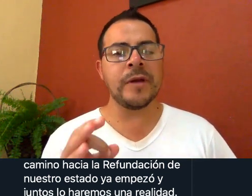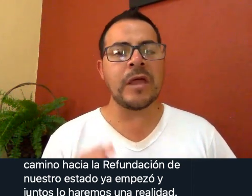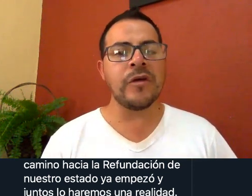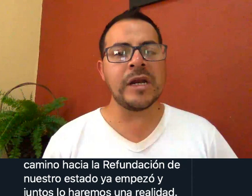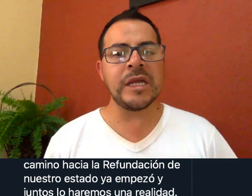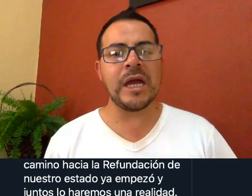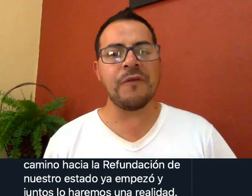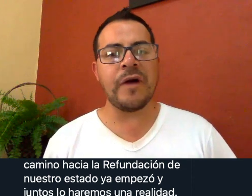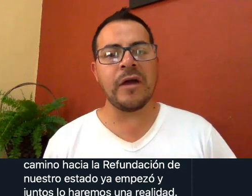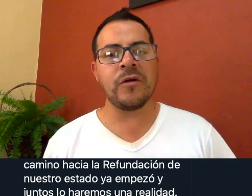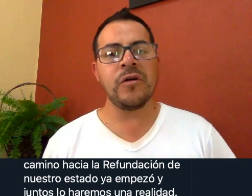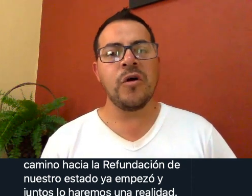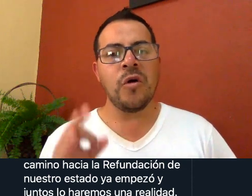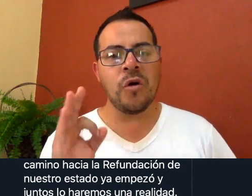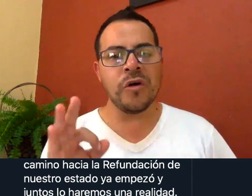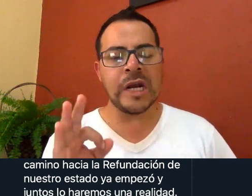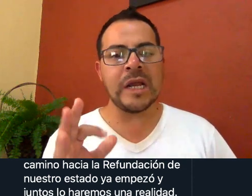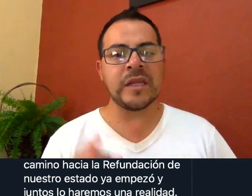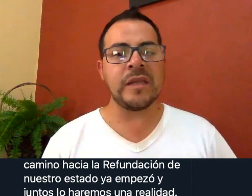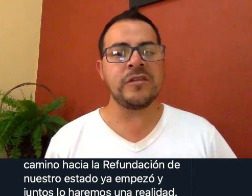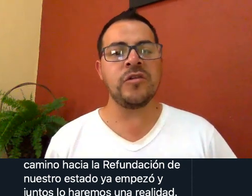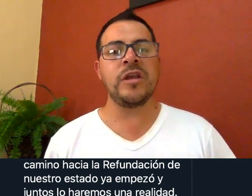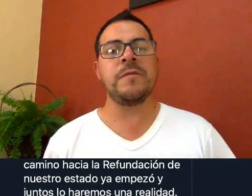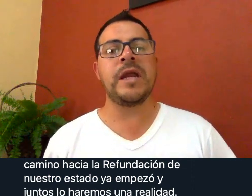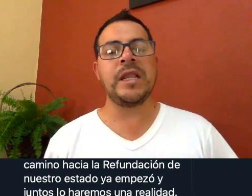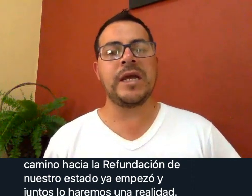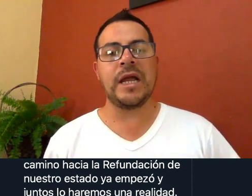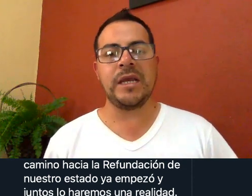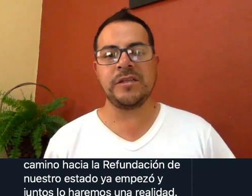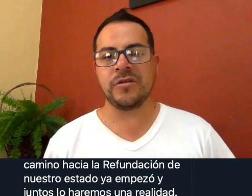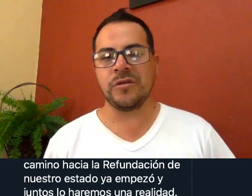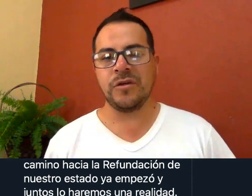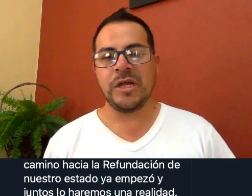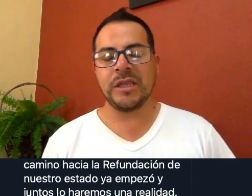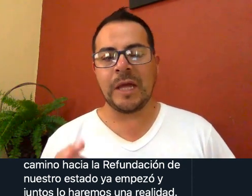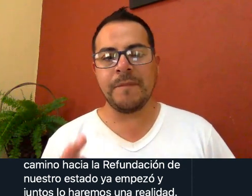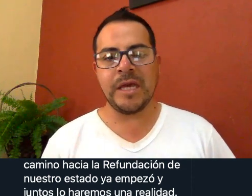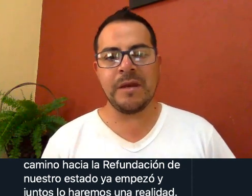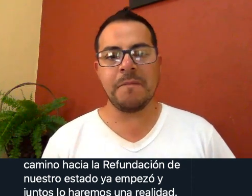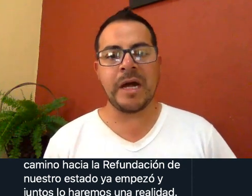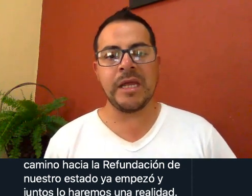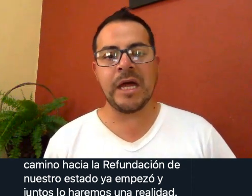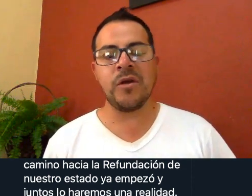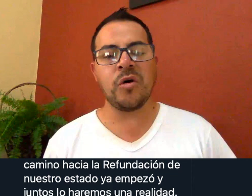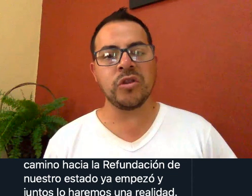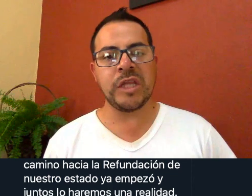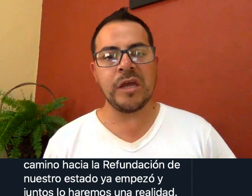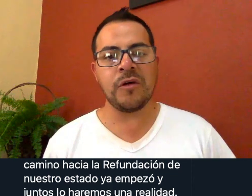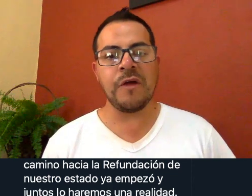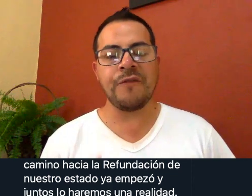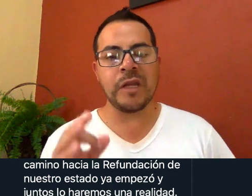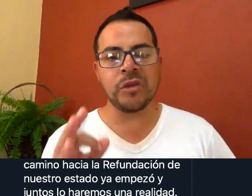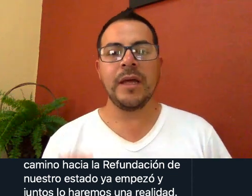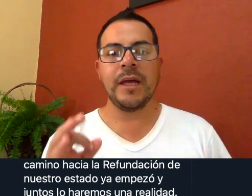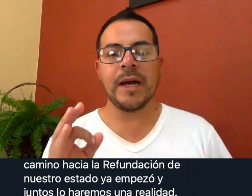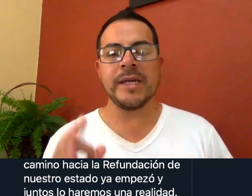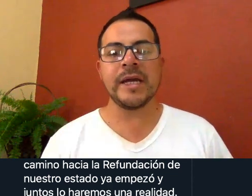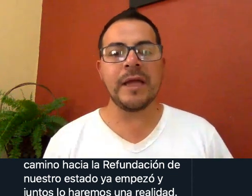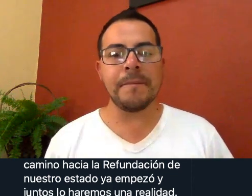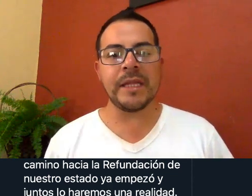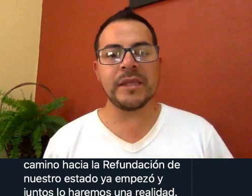"El gobernador Enrique Alfaro honra la tradición liberal de Jalisco. También Mariano Otero